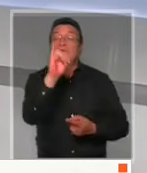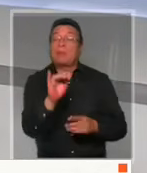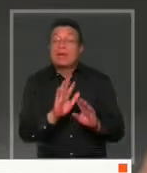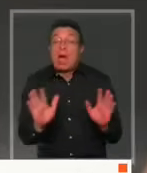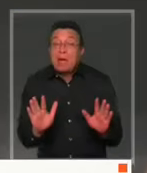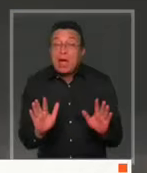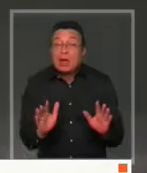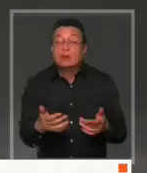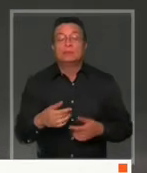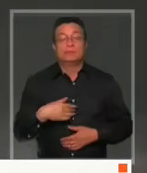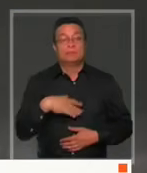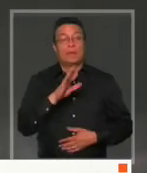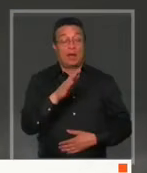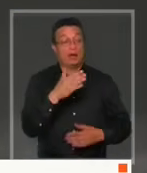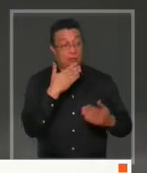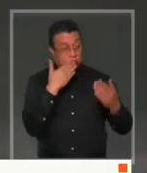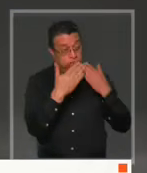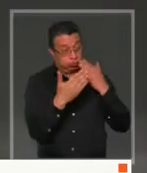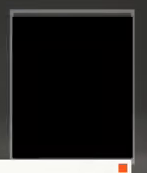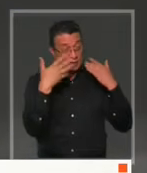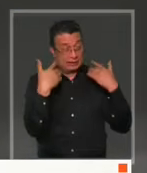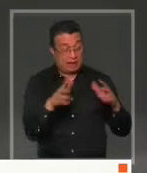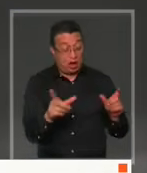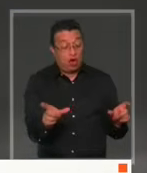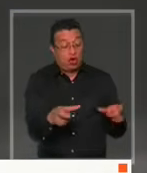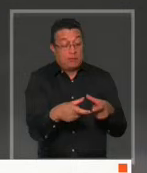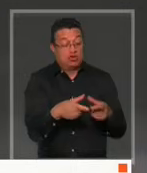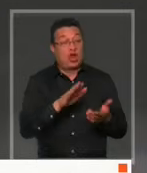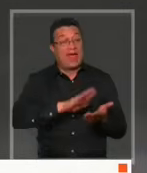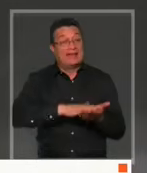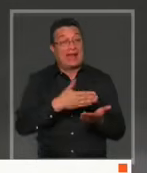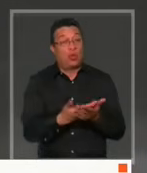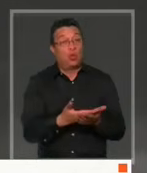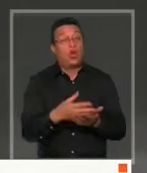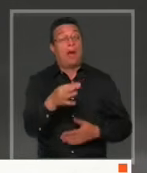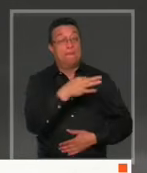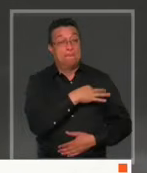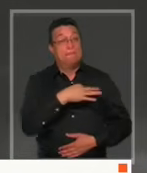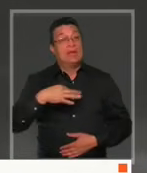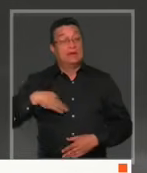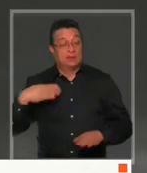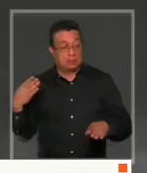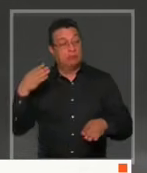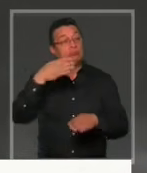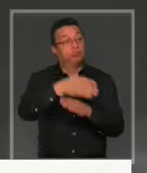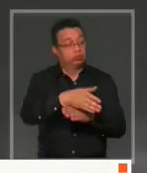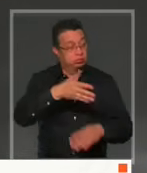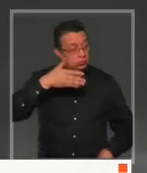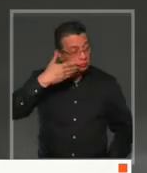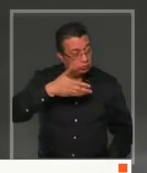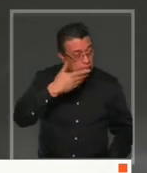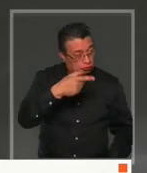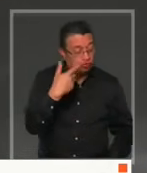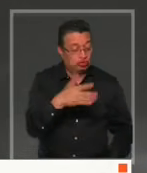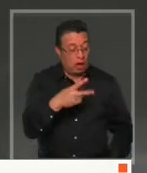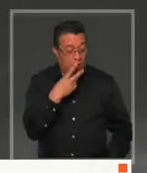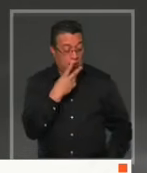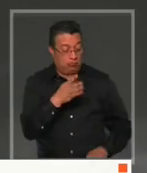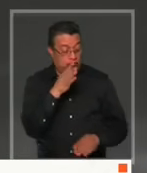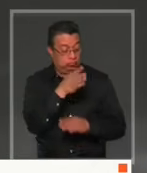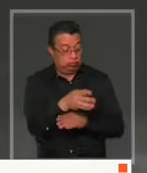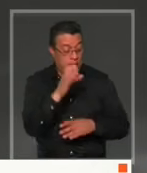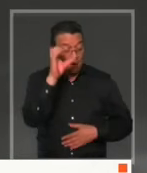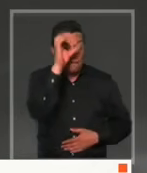se conversó con la Comisión de Salud, la ministra estuvo en una sesión respecto de esto, es